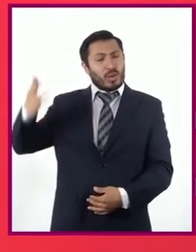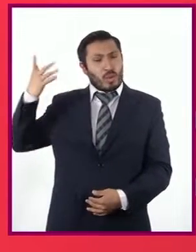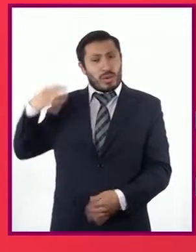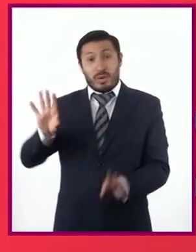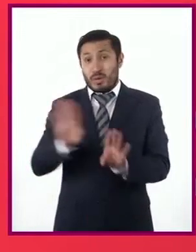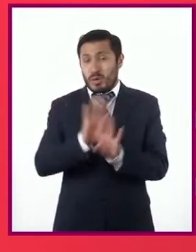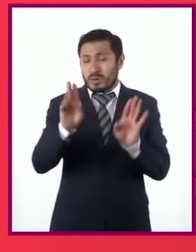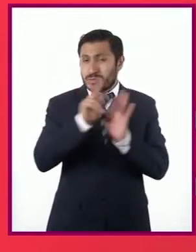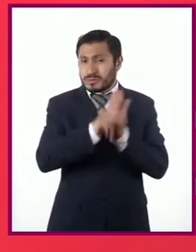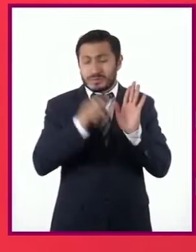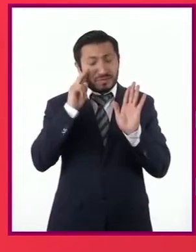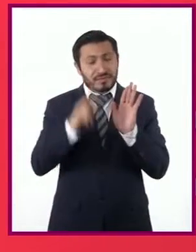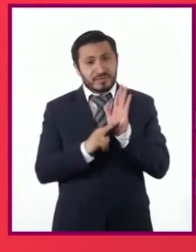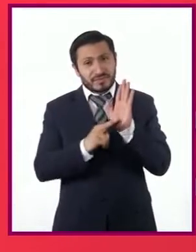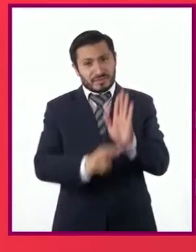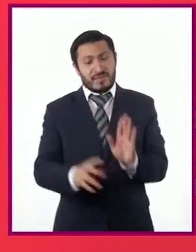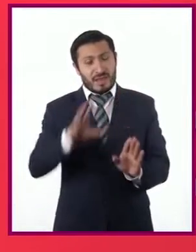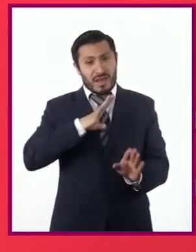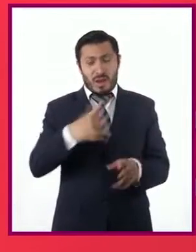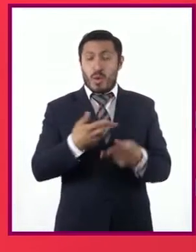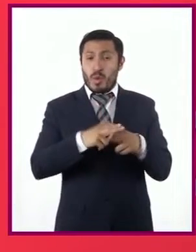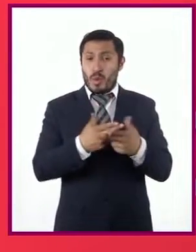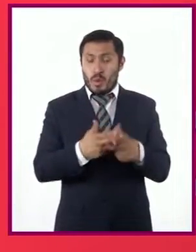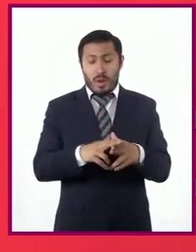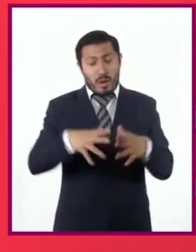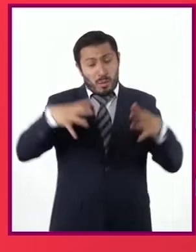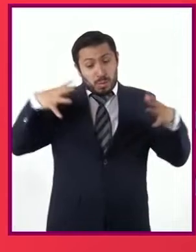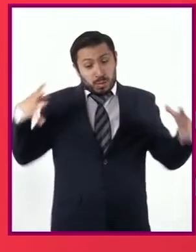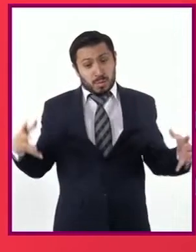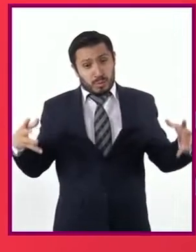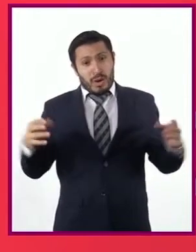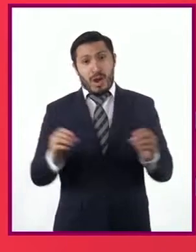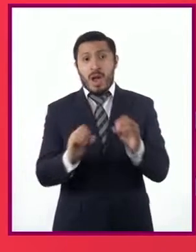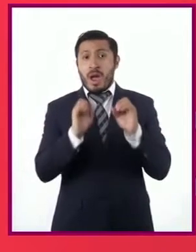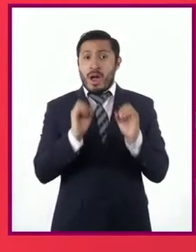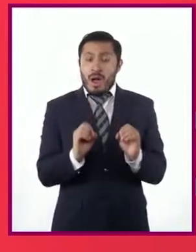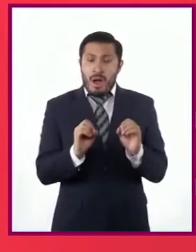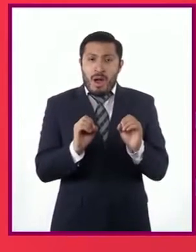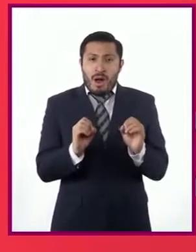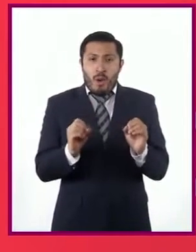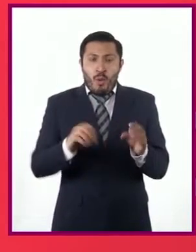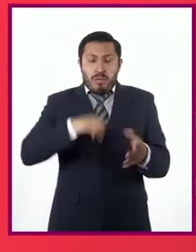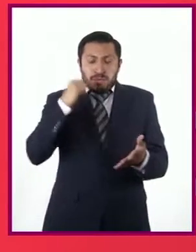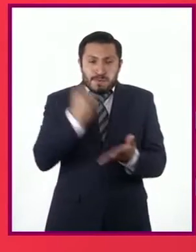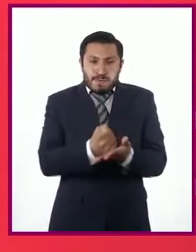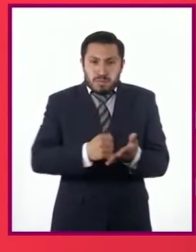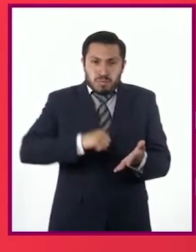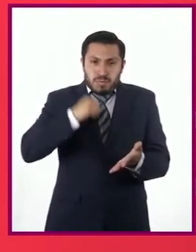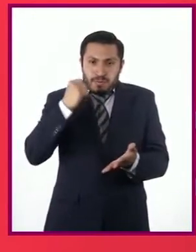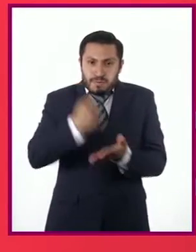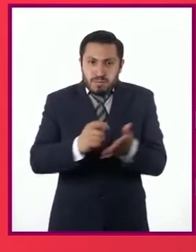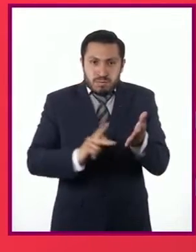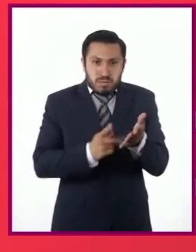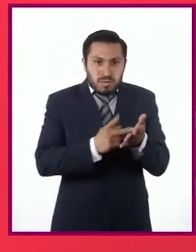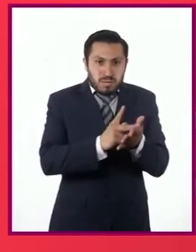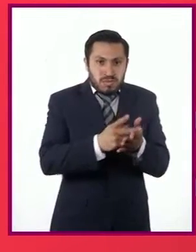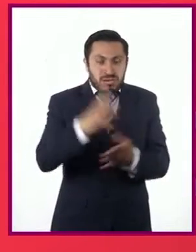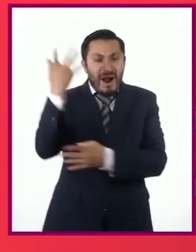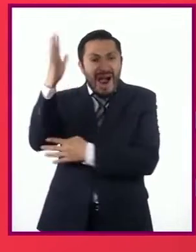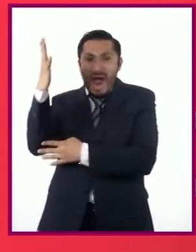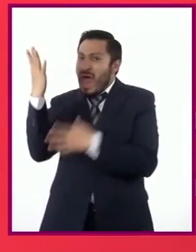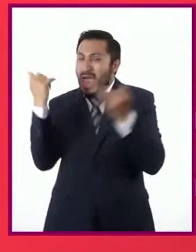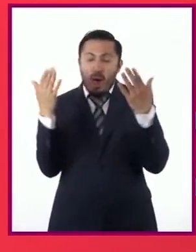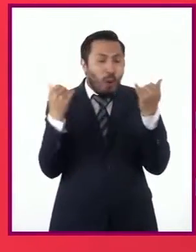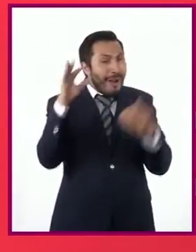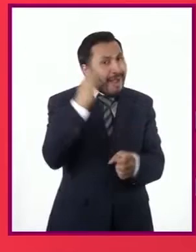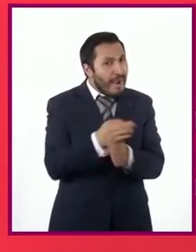video, esto puede ir desde un hueso mineralizado gigante de tiranosaurio hasta impresiones de hojas de árboles que ya no existen.